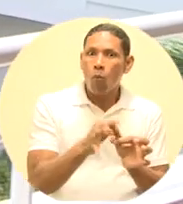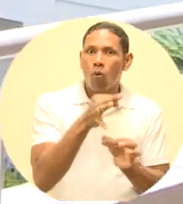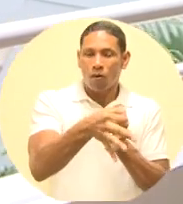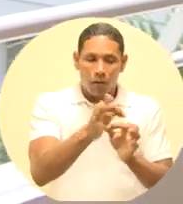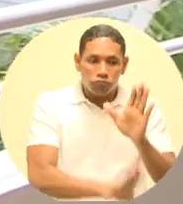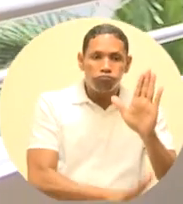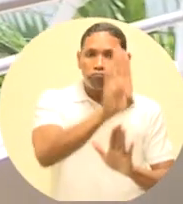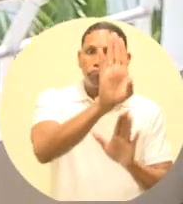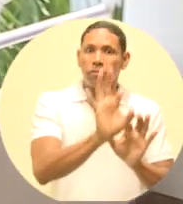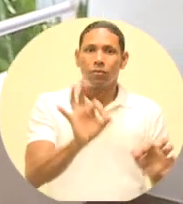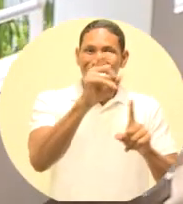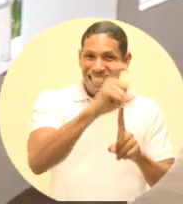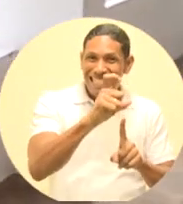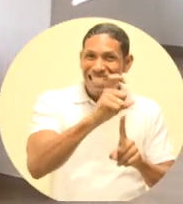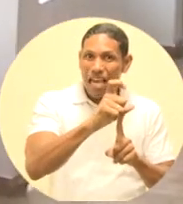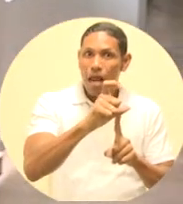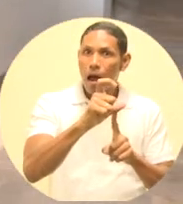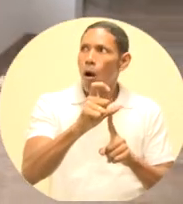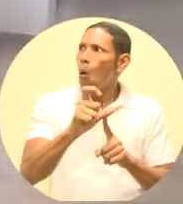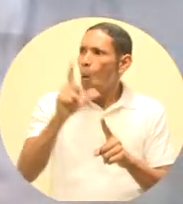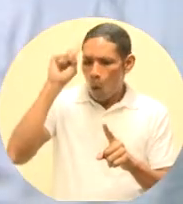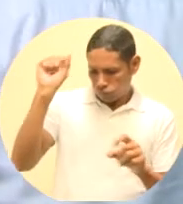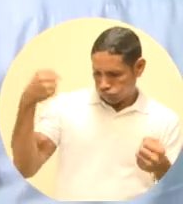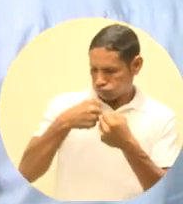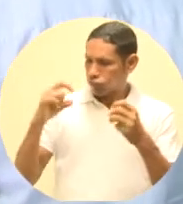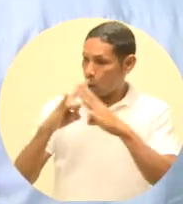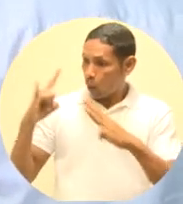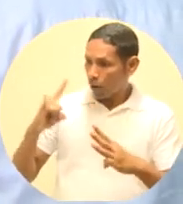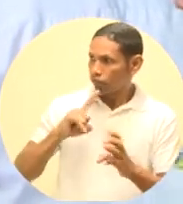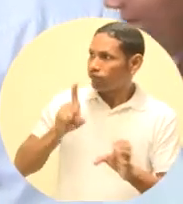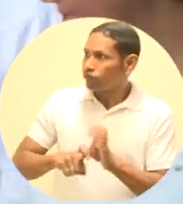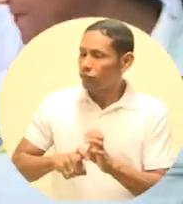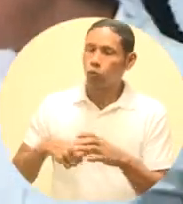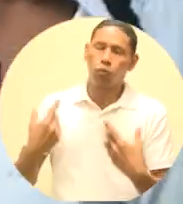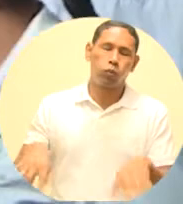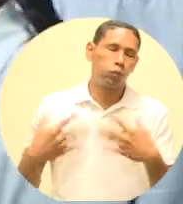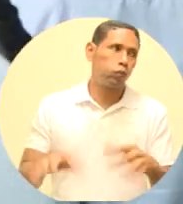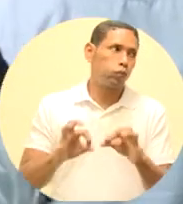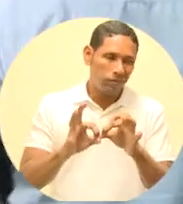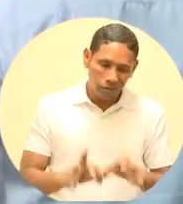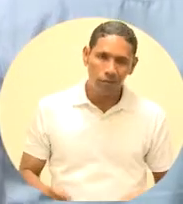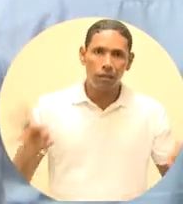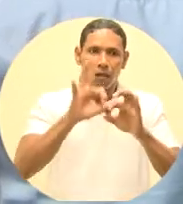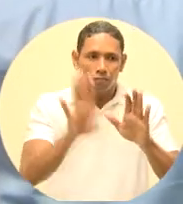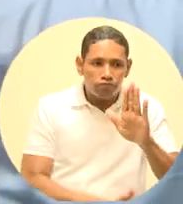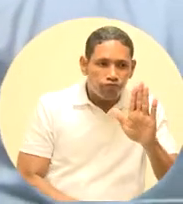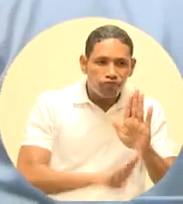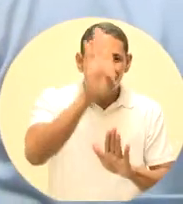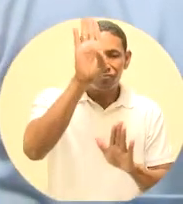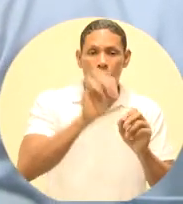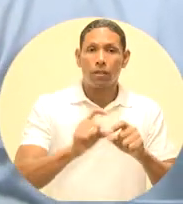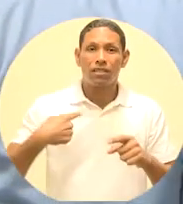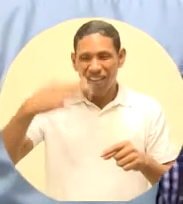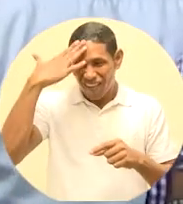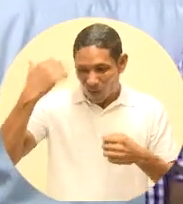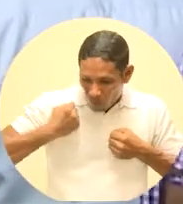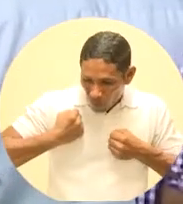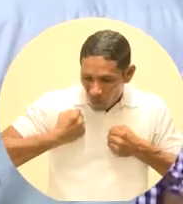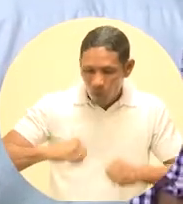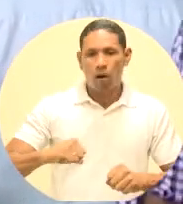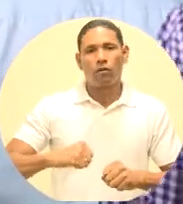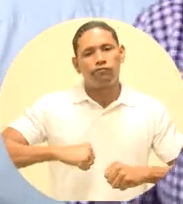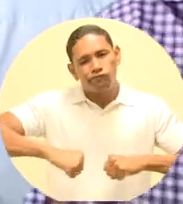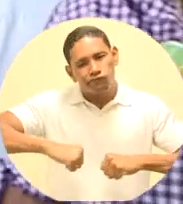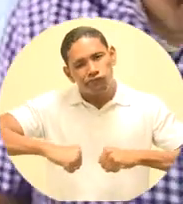nuestro municipio, de la región, que los estudiantes cienagueros puedan tener esta oportunidad que le está brindando el Infotep en la Universidad del Magdalena, aunado con